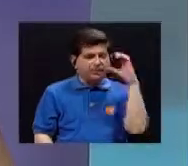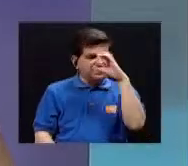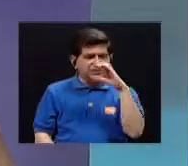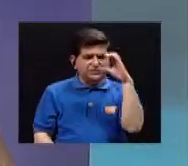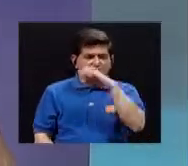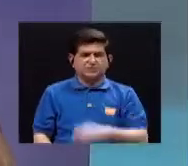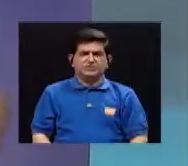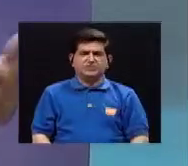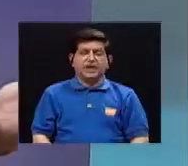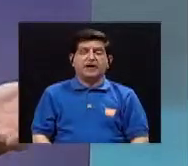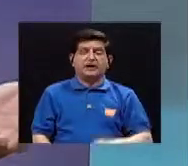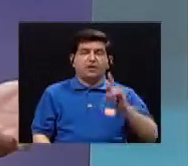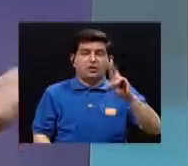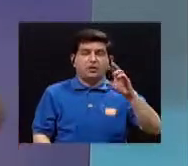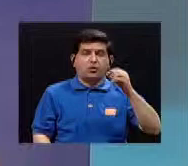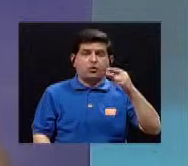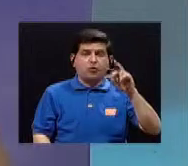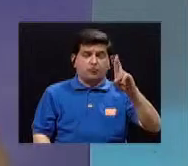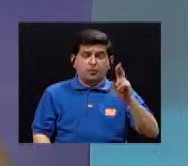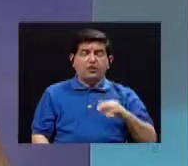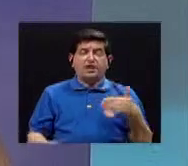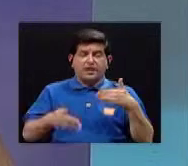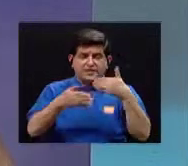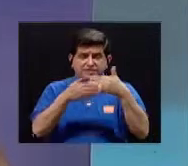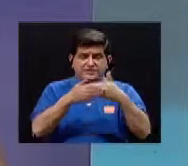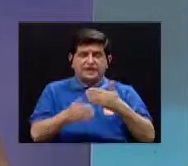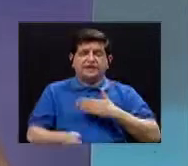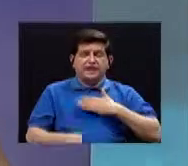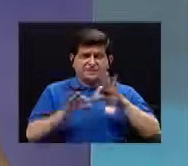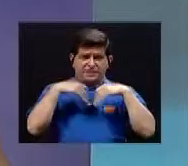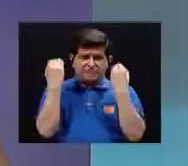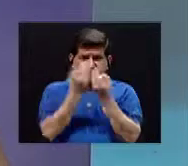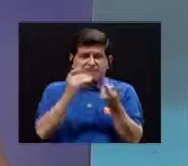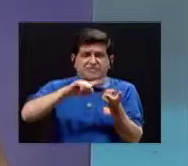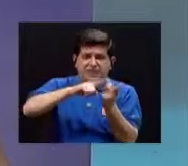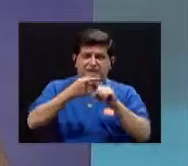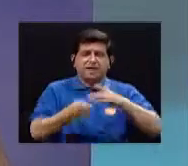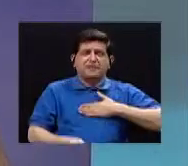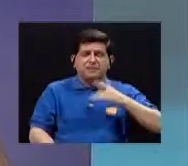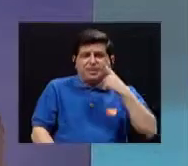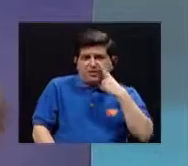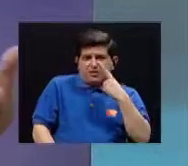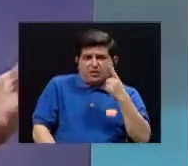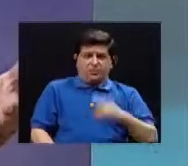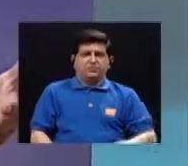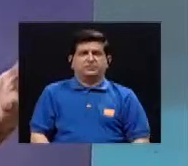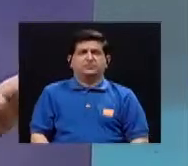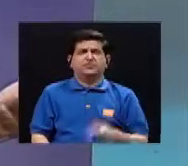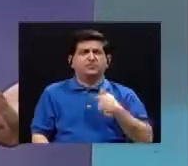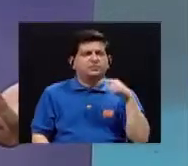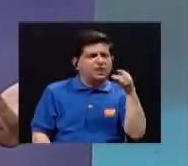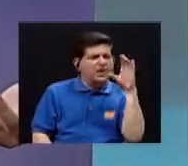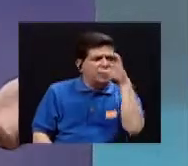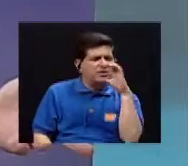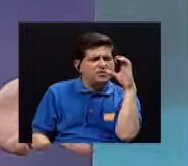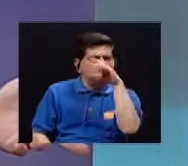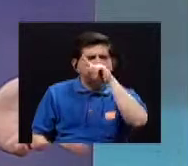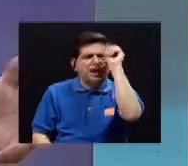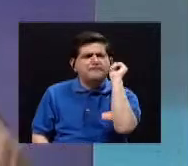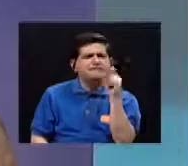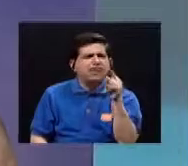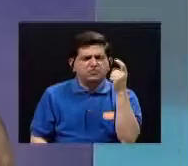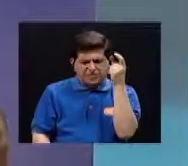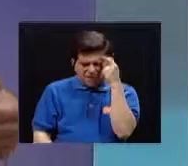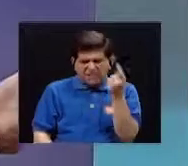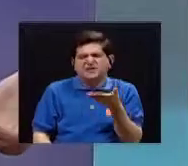buscarlos también porque roger siempre ha tenido una relación cercana a mi familia él es amigo de mi papá entonces yo lo busqué y